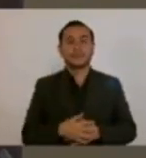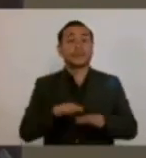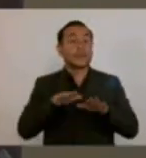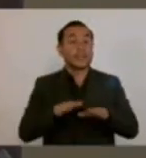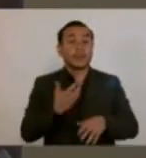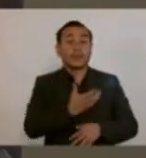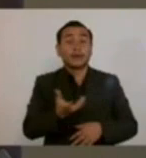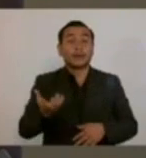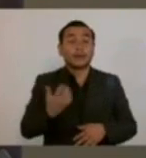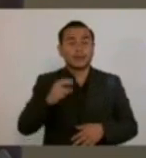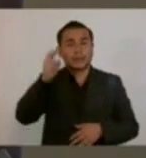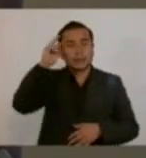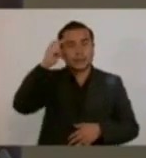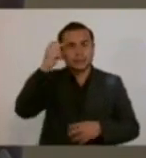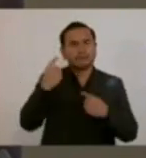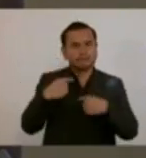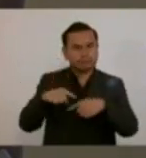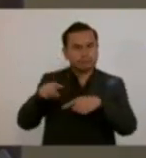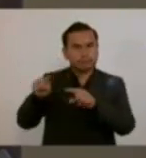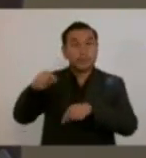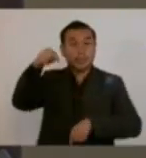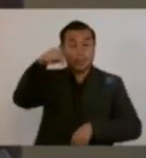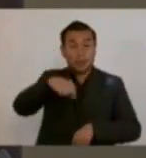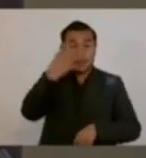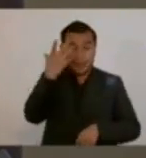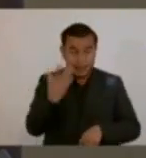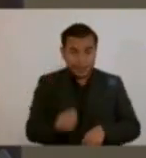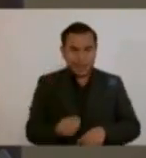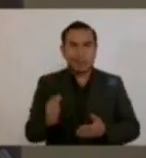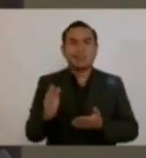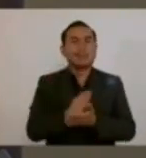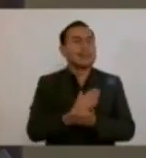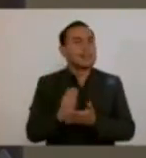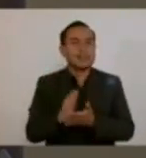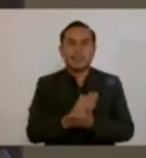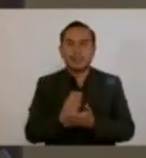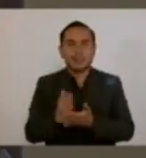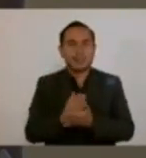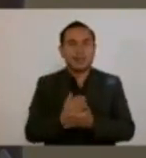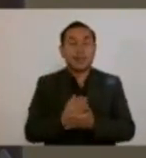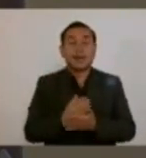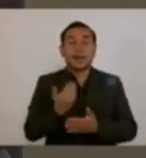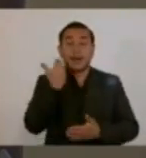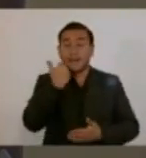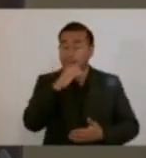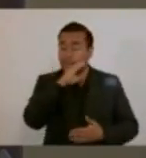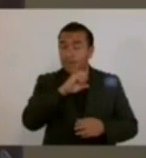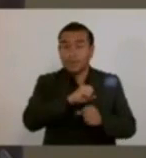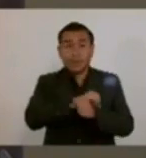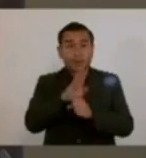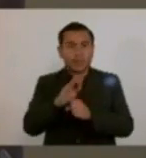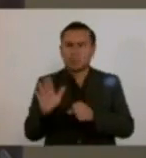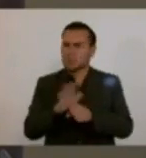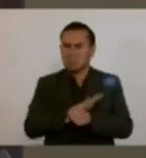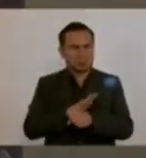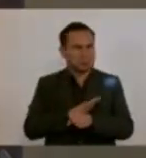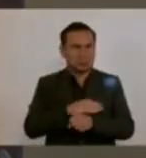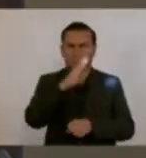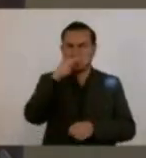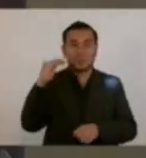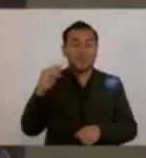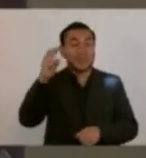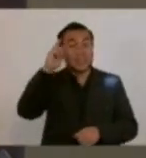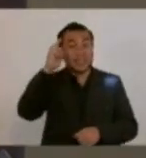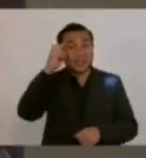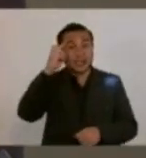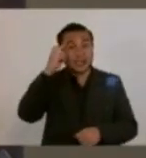Gracias a todo esto podemos confirmar de nuevo que hasta este día, en esta hora, no tenemos ningún caso confirmado de coronavirus en todo nuestro país. Esto no